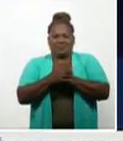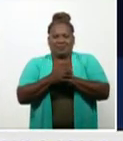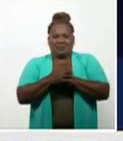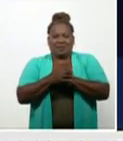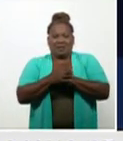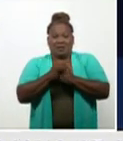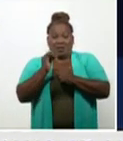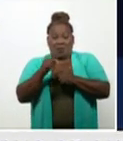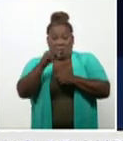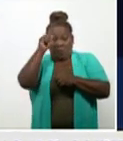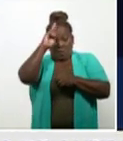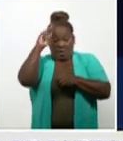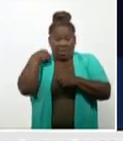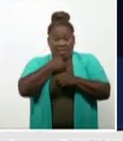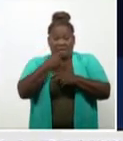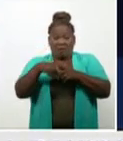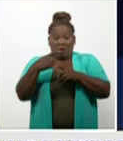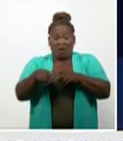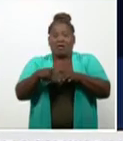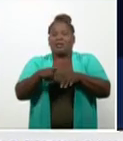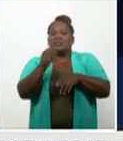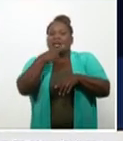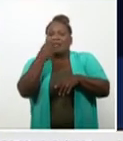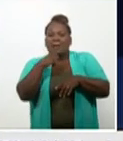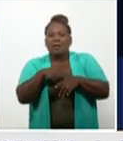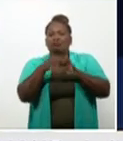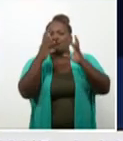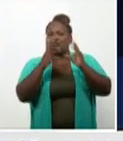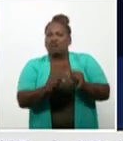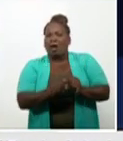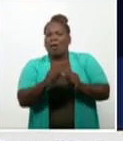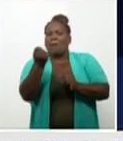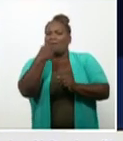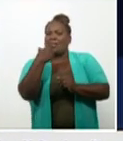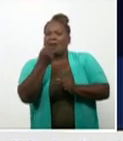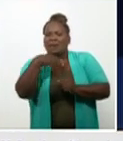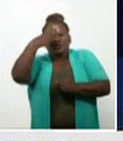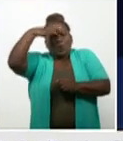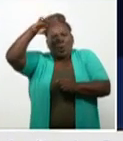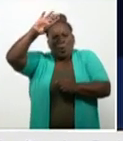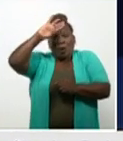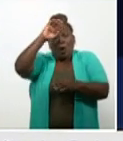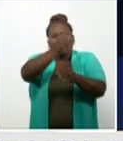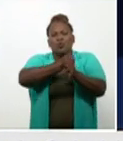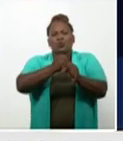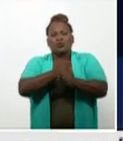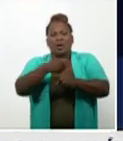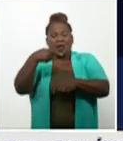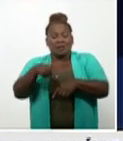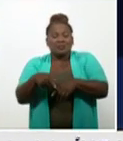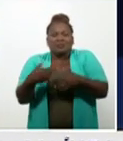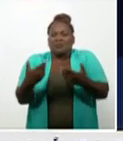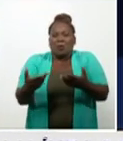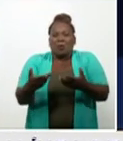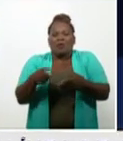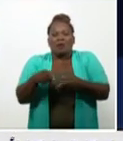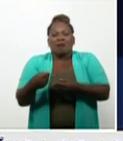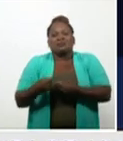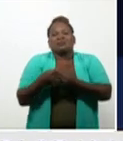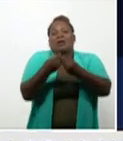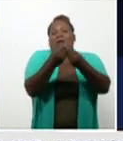desde los tratamientos que nos han dado resultados, los medicamentos cubanos que se utilizan, sino desde el punto de vista del